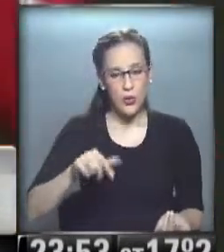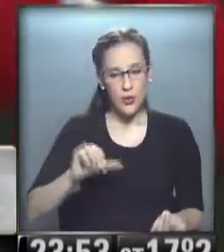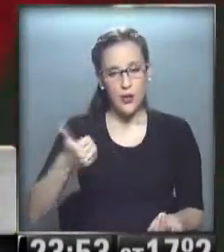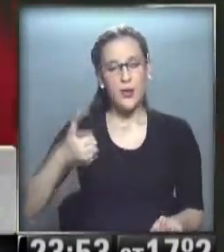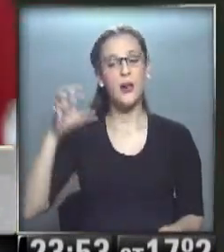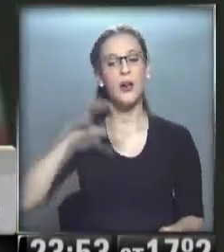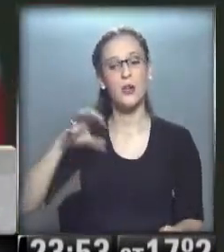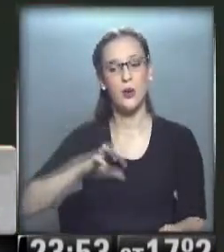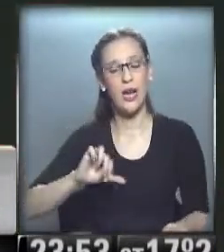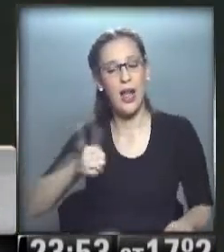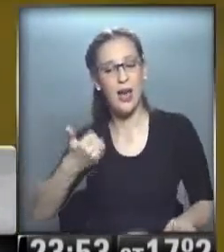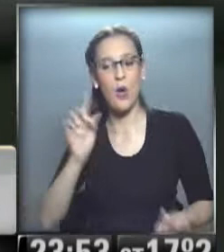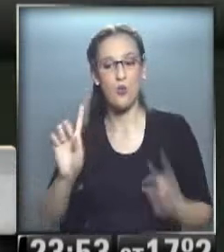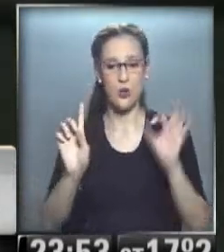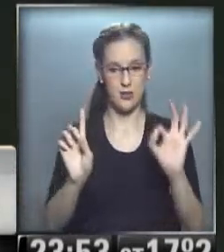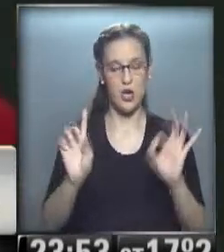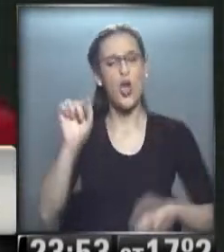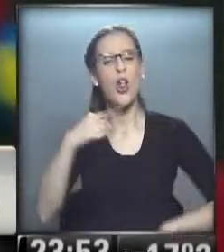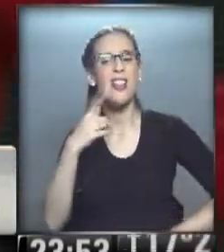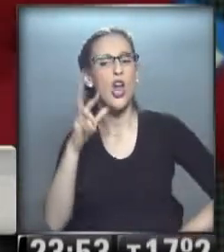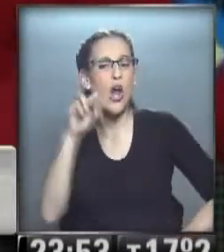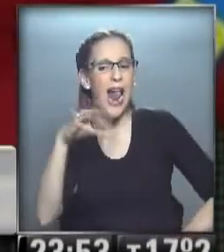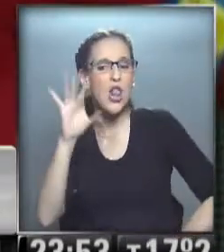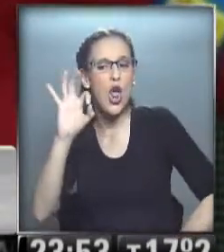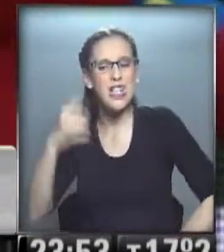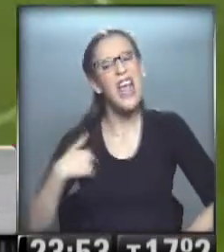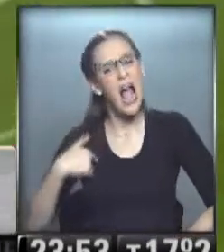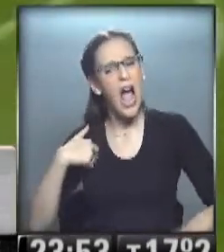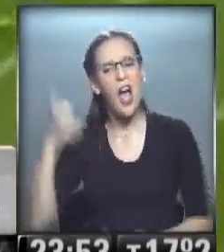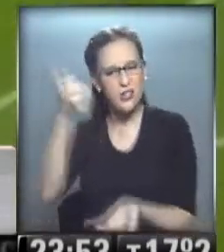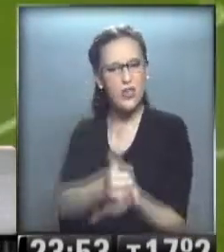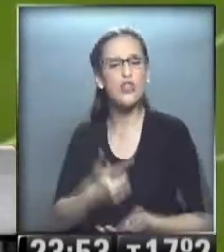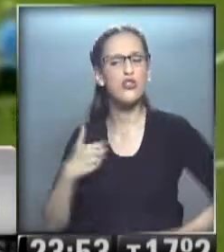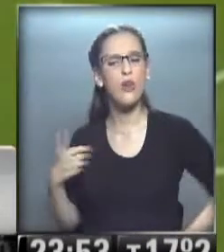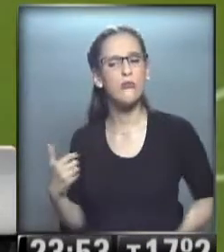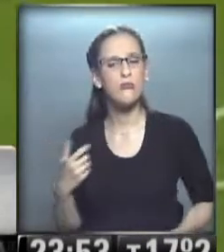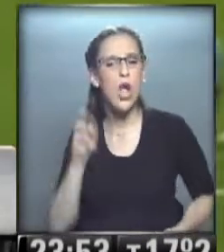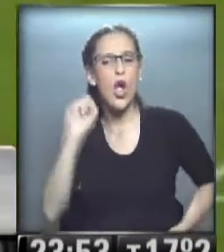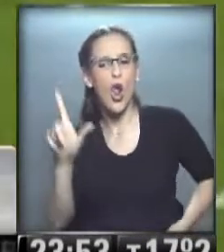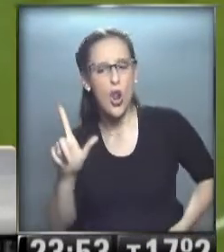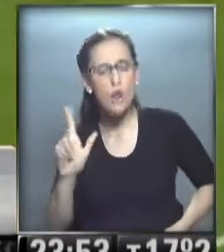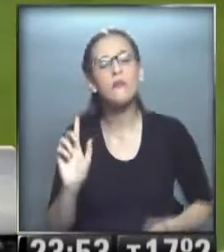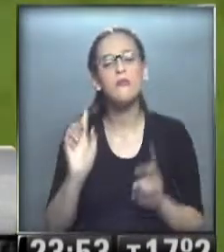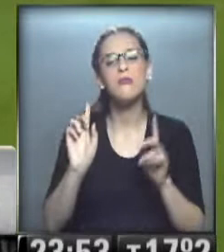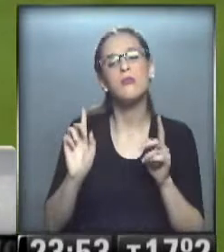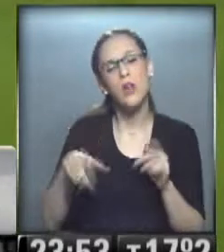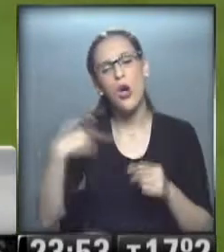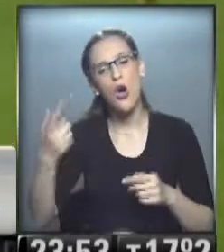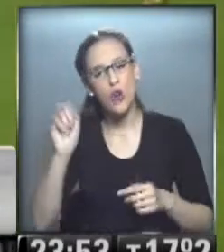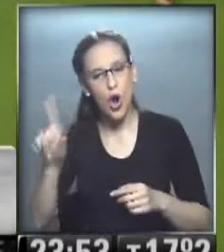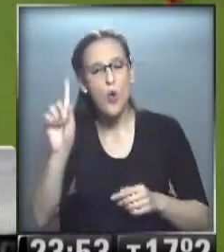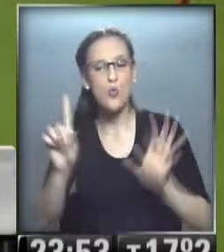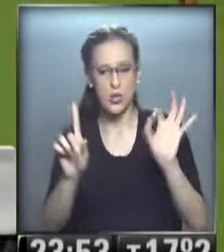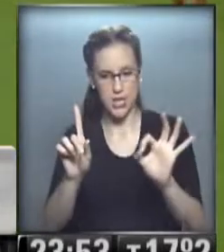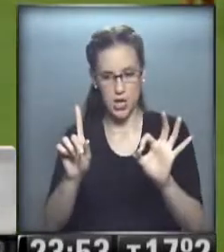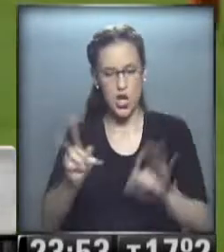la ida. Cristiano Ronaldo, acá estoy yo, dijo. Y no lo dijo una sola vez, lo dijo en el gol del partido de ida y en el próximo. Marcaba el 1-0. ¿Quién